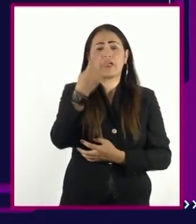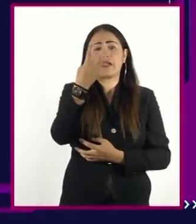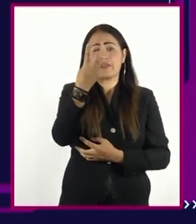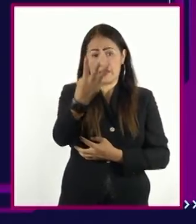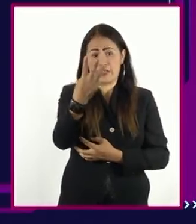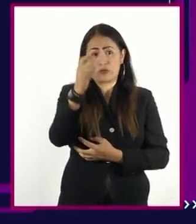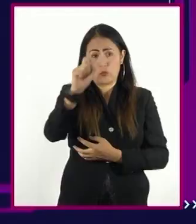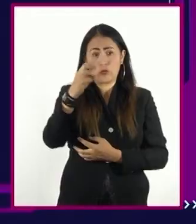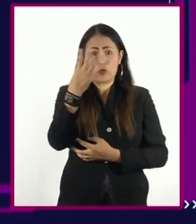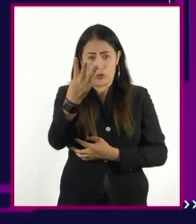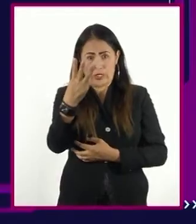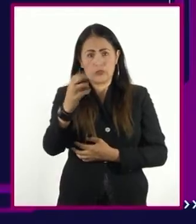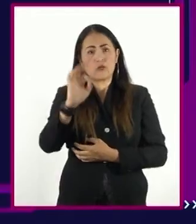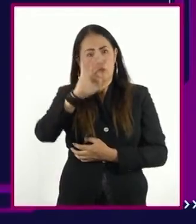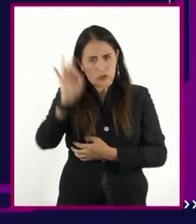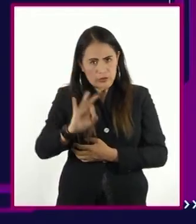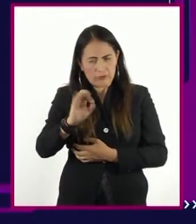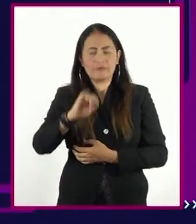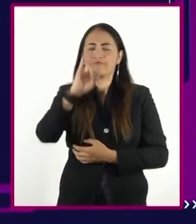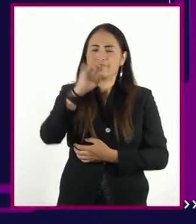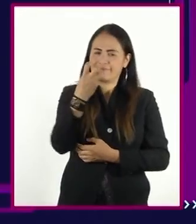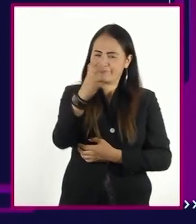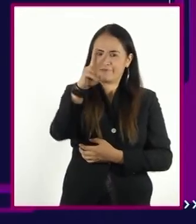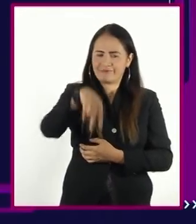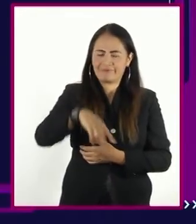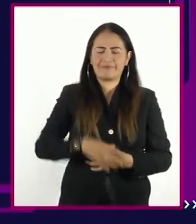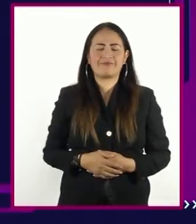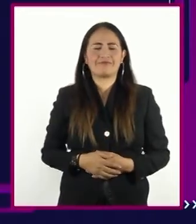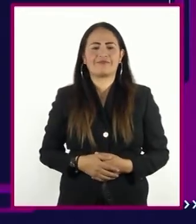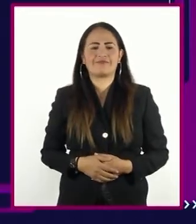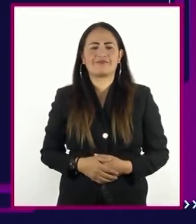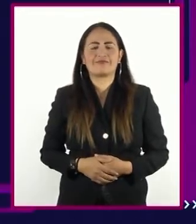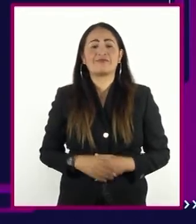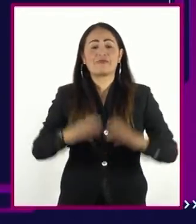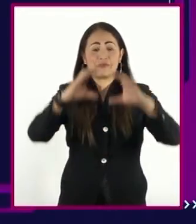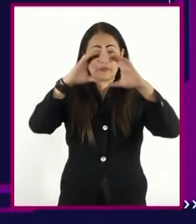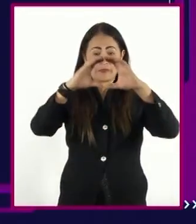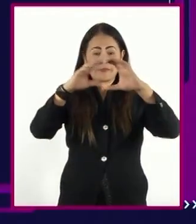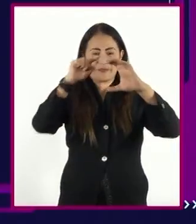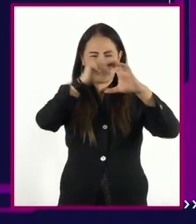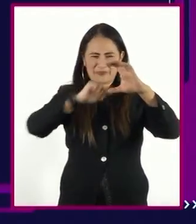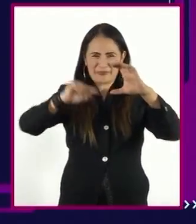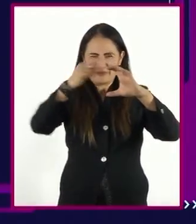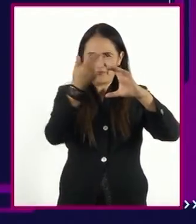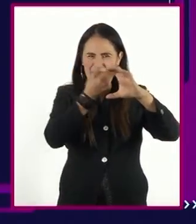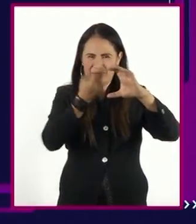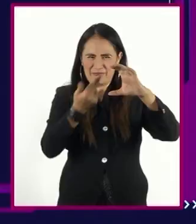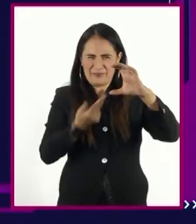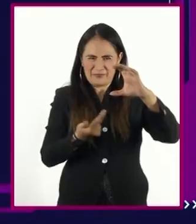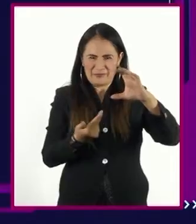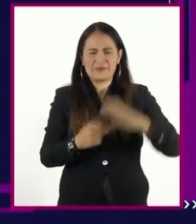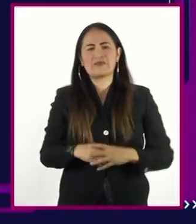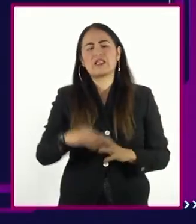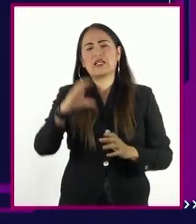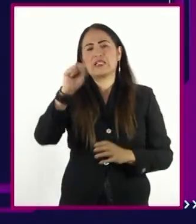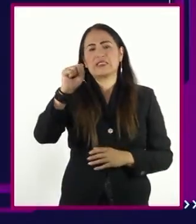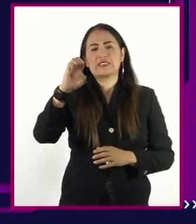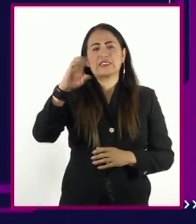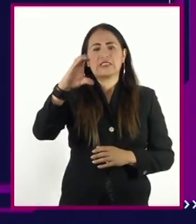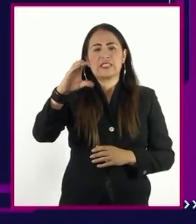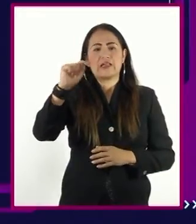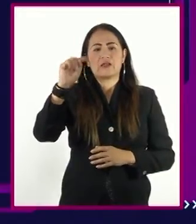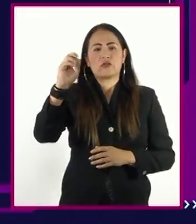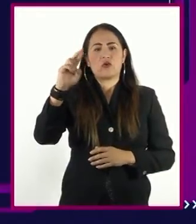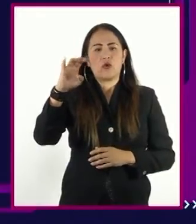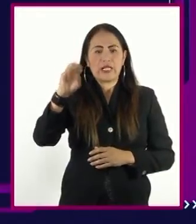Es correcto, Daniel. Con tu ejemplo, pudimos observar que la gráfica circular, también llamada gráfica de sectores o gráfica